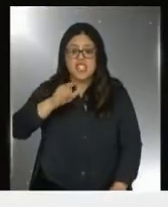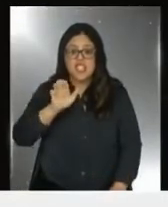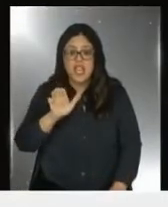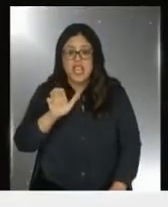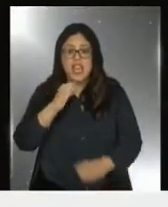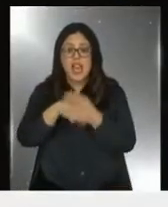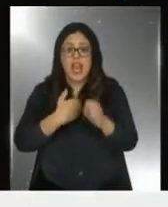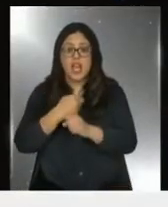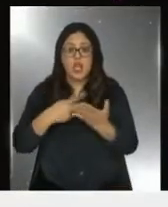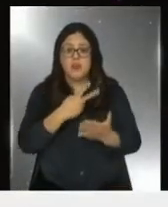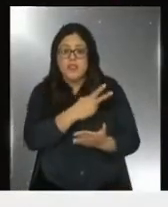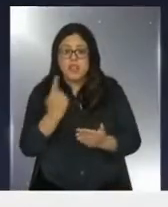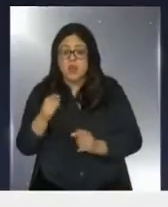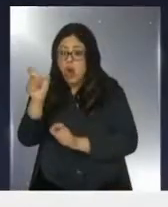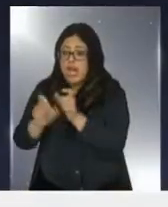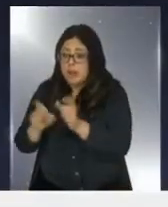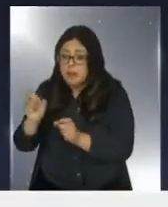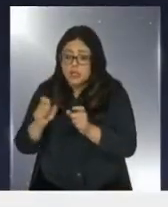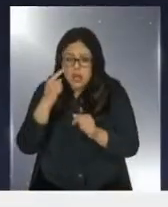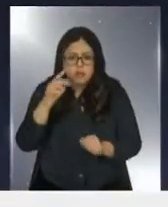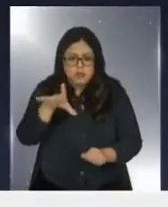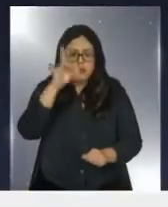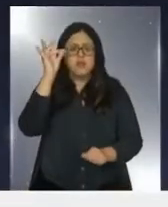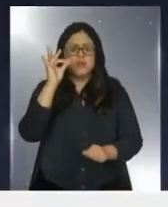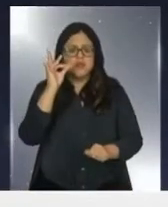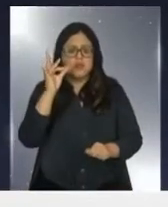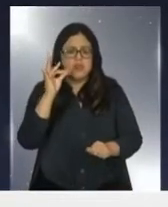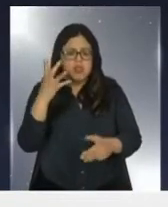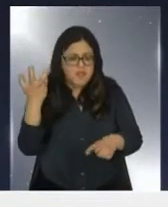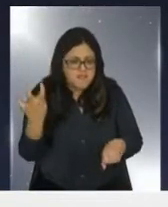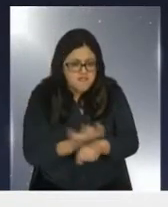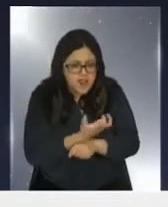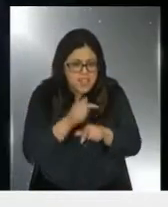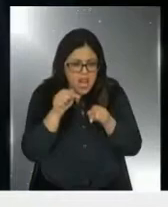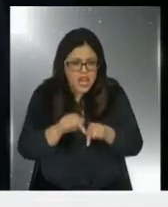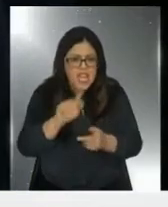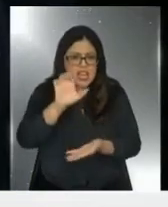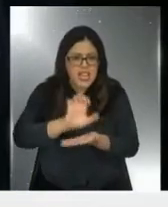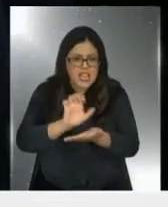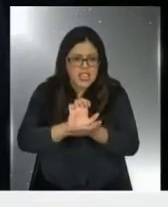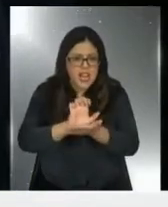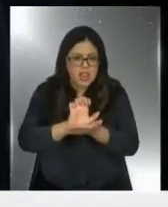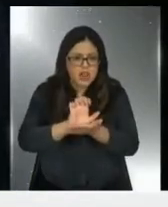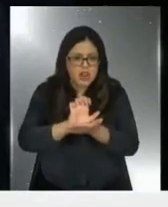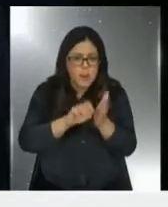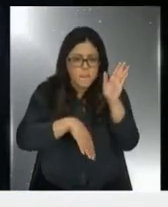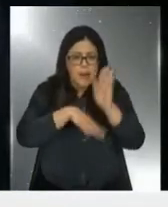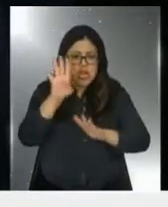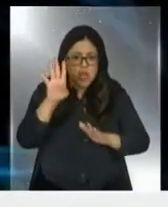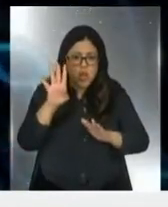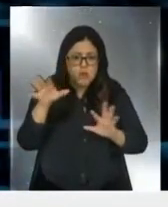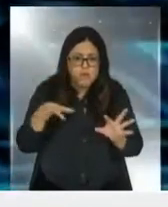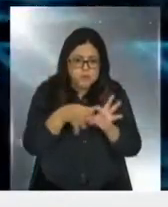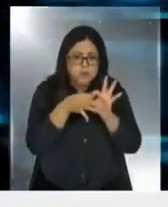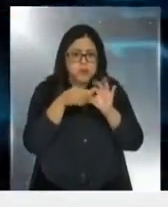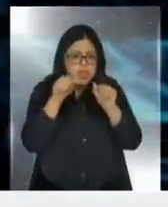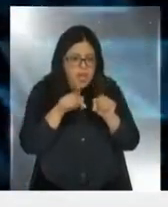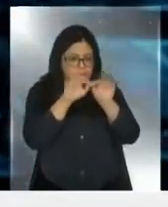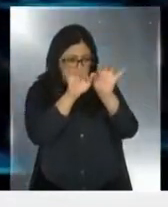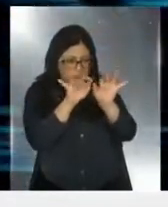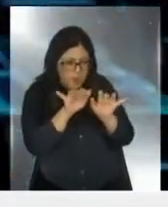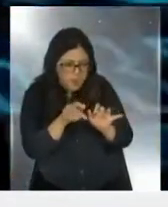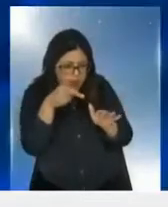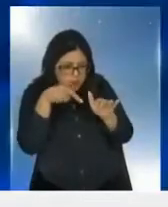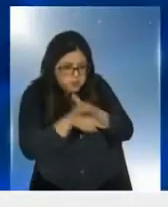Los hackers descubrieron una falla en el sistema del Estado Mayor Conjunto por donde remotamente pudieron ingresar al